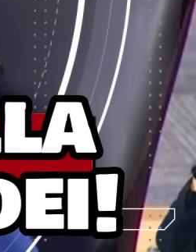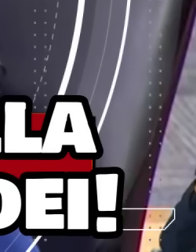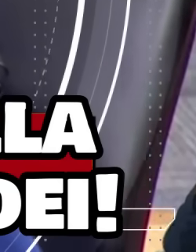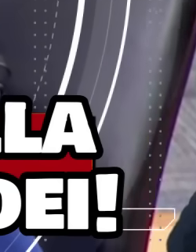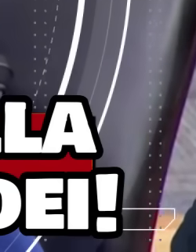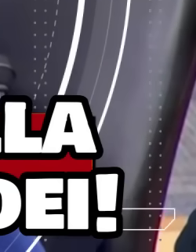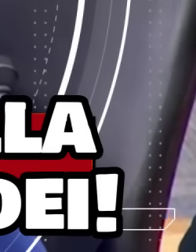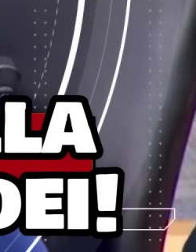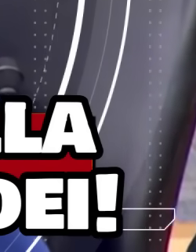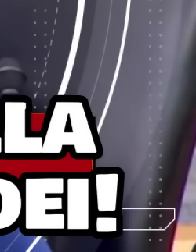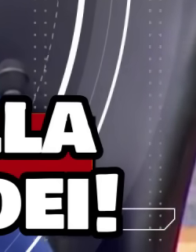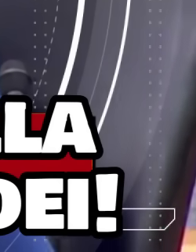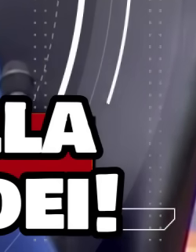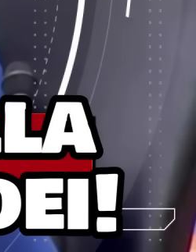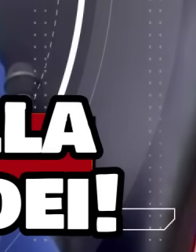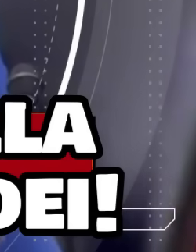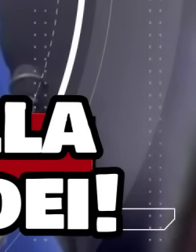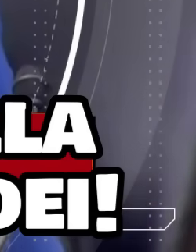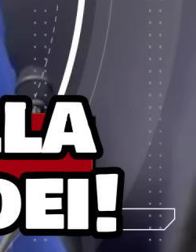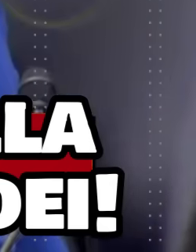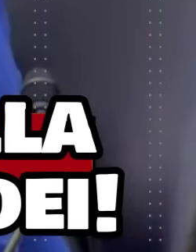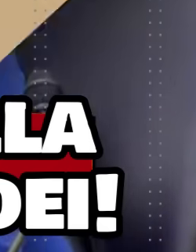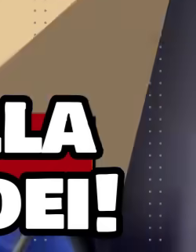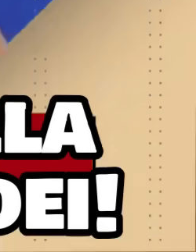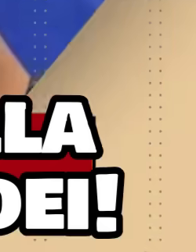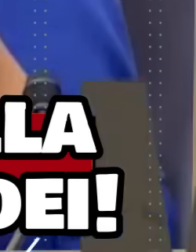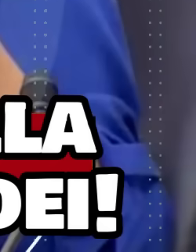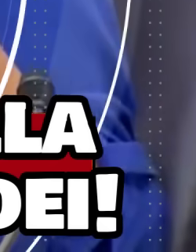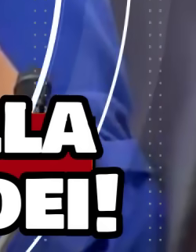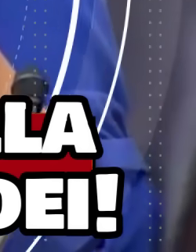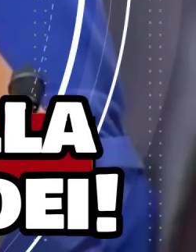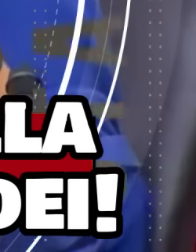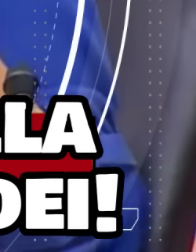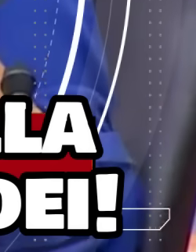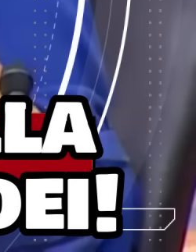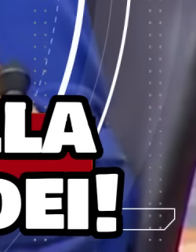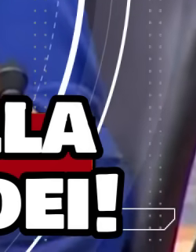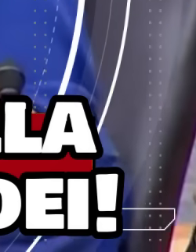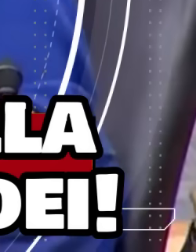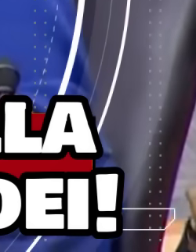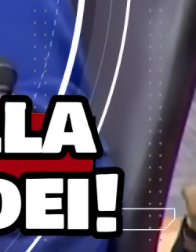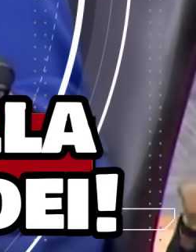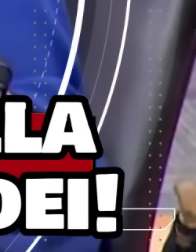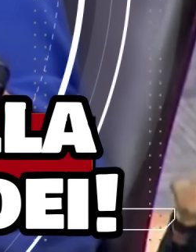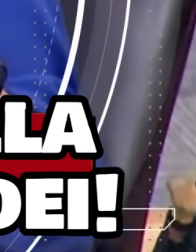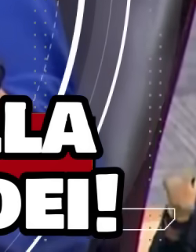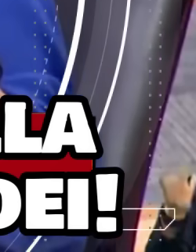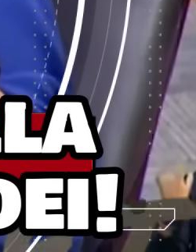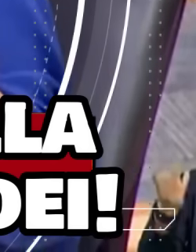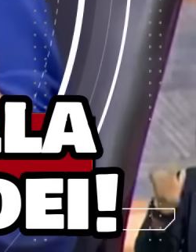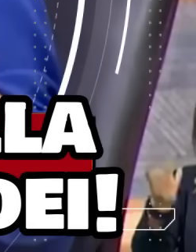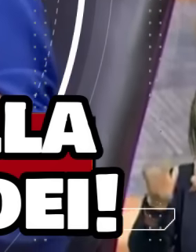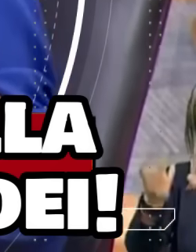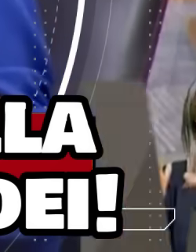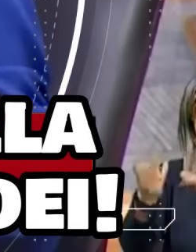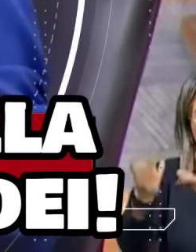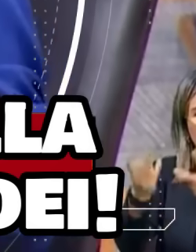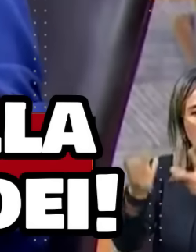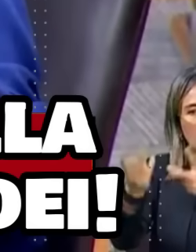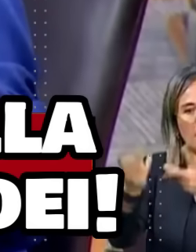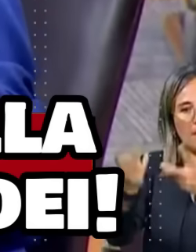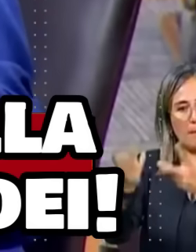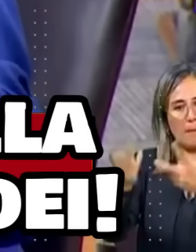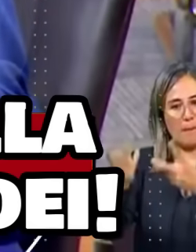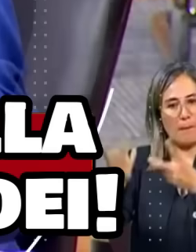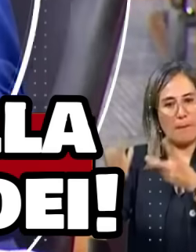Gerardo Fernández Noroña, respaldó tajante la postura de la consejera Rabel, quien abogó por dejar en manos de la consejera Carla Humphrey la